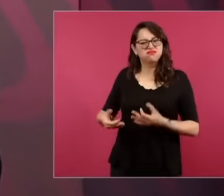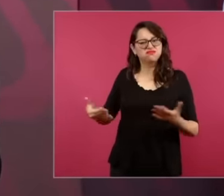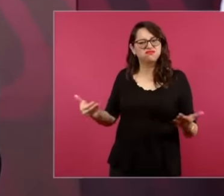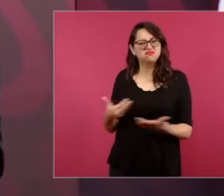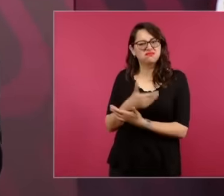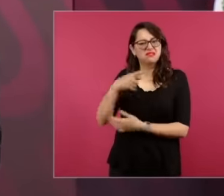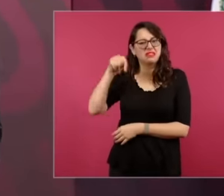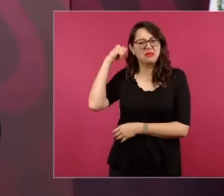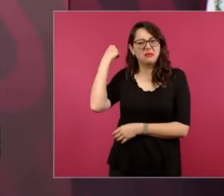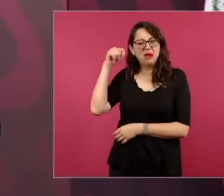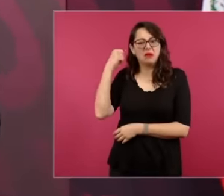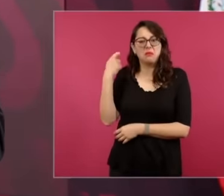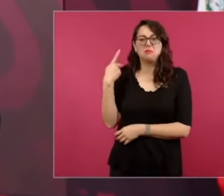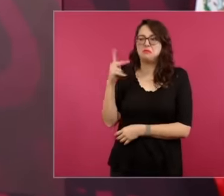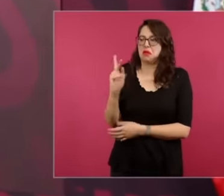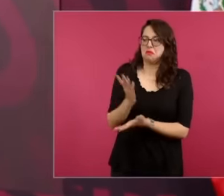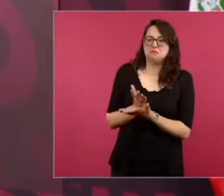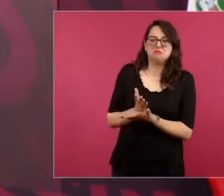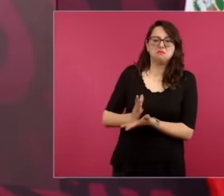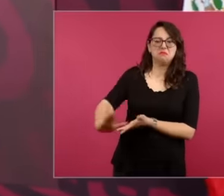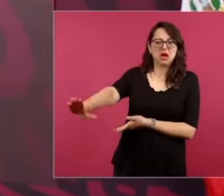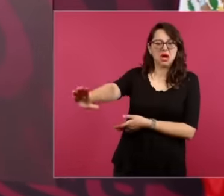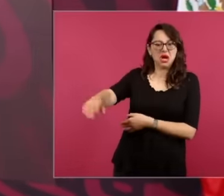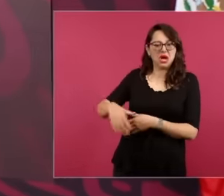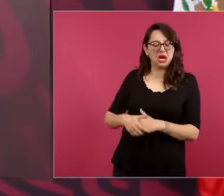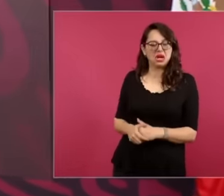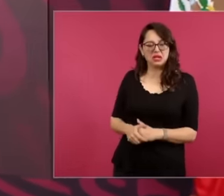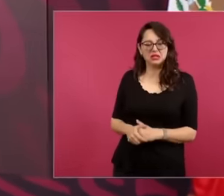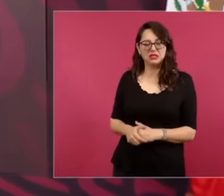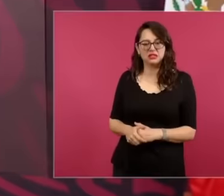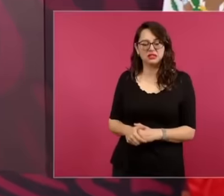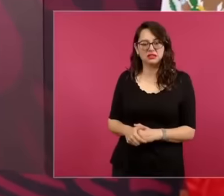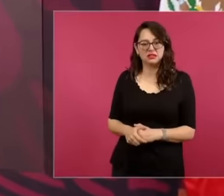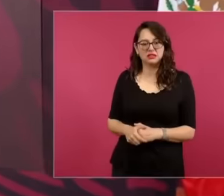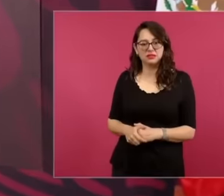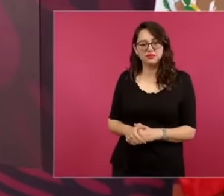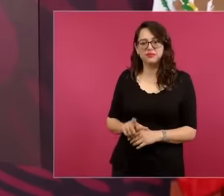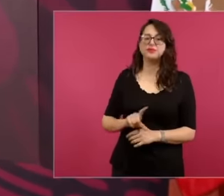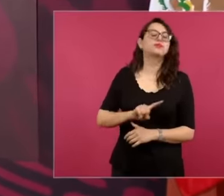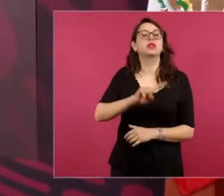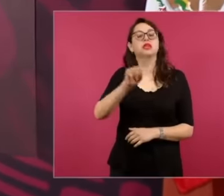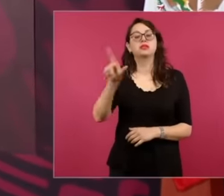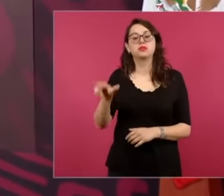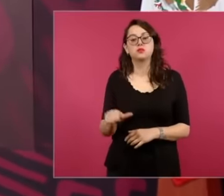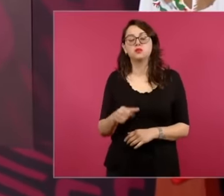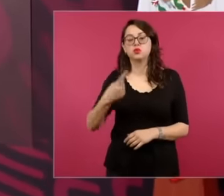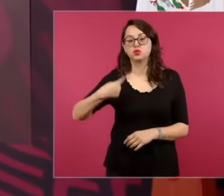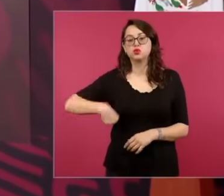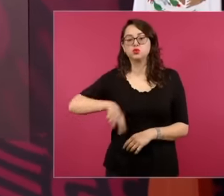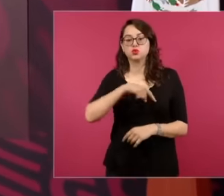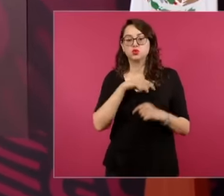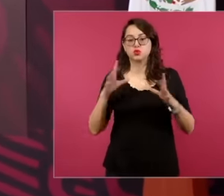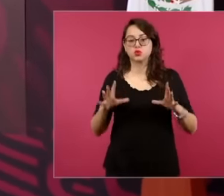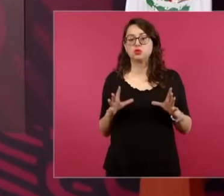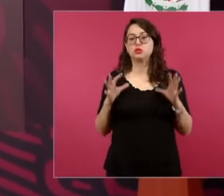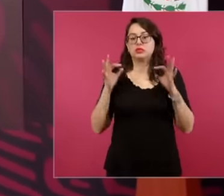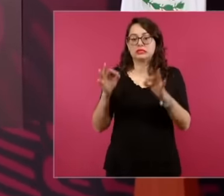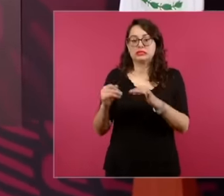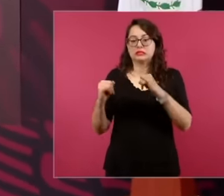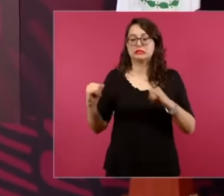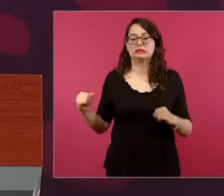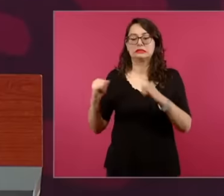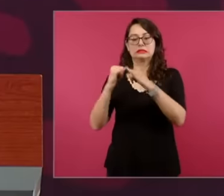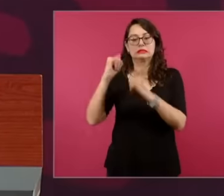fue a crear el INI, el gobernador le dijo al antropólogo que todavía vive,